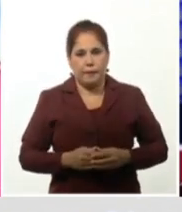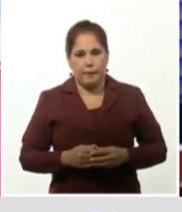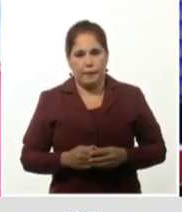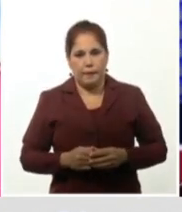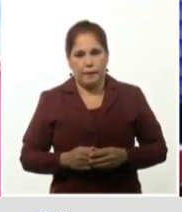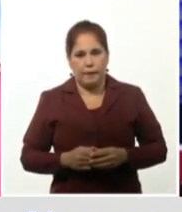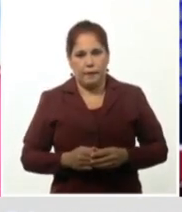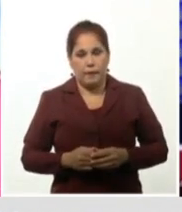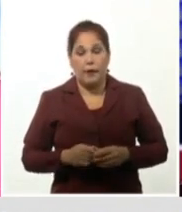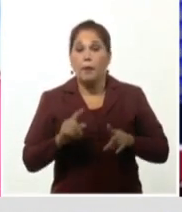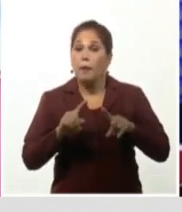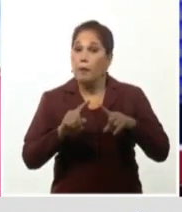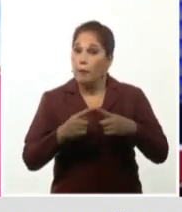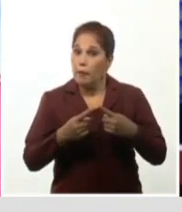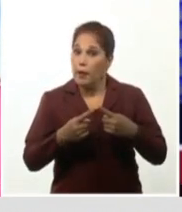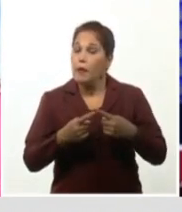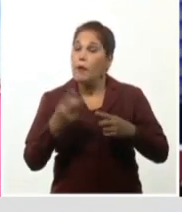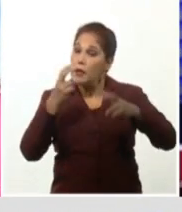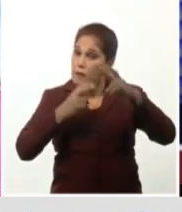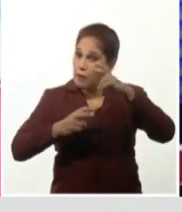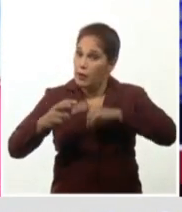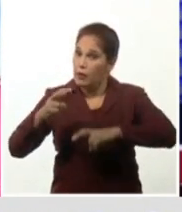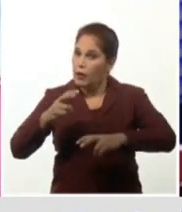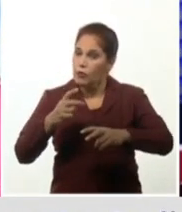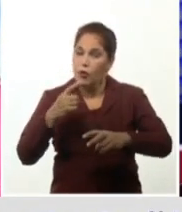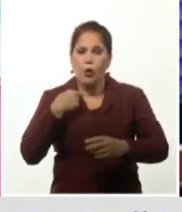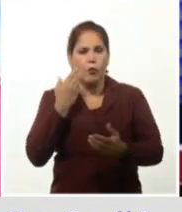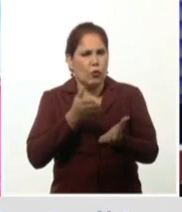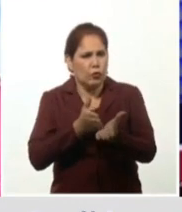el transcurso de los estudios nos hemos encontrado